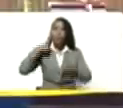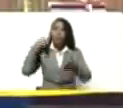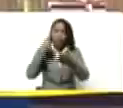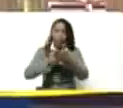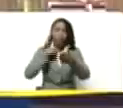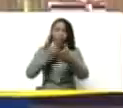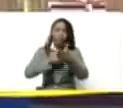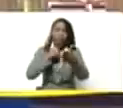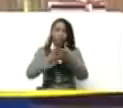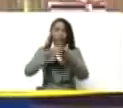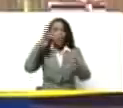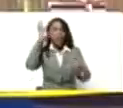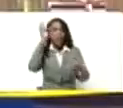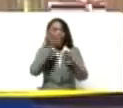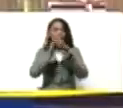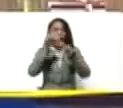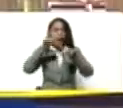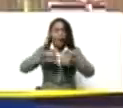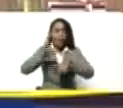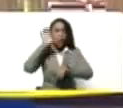la medicina familiar